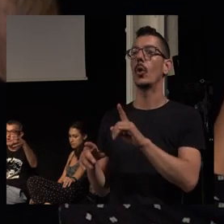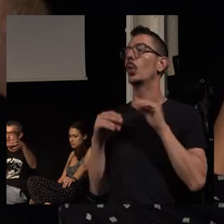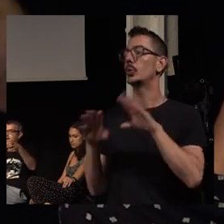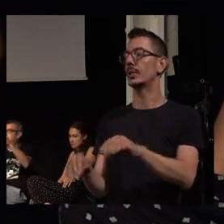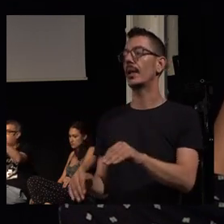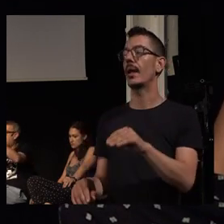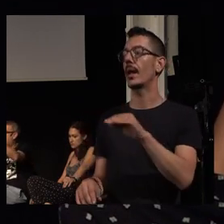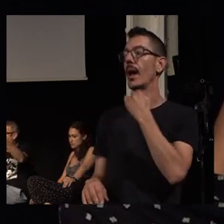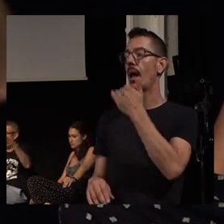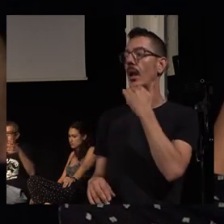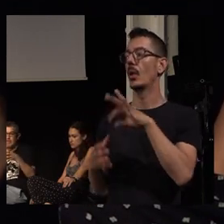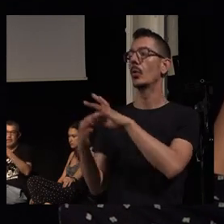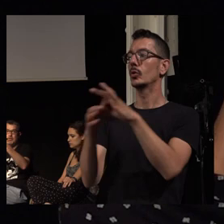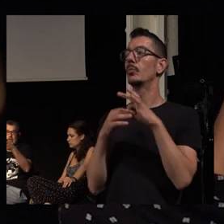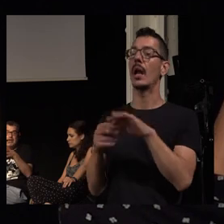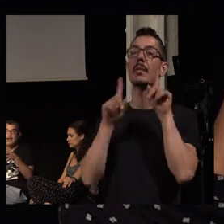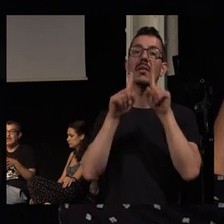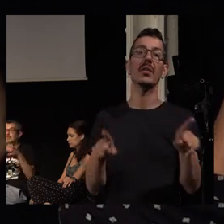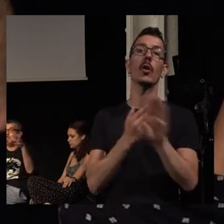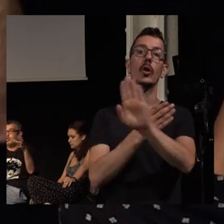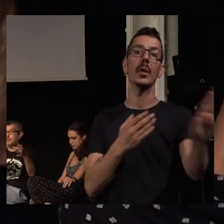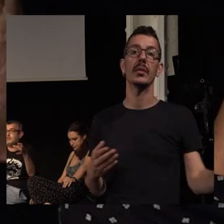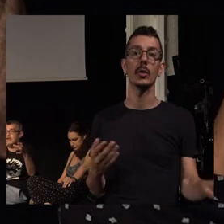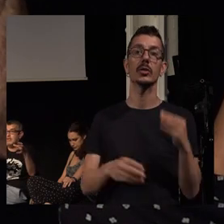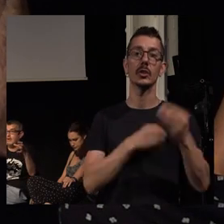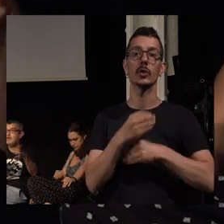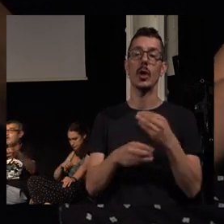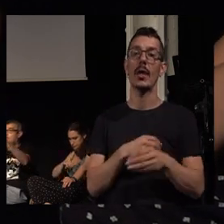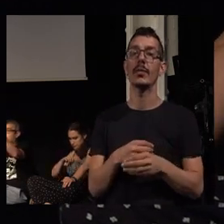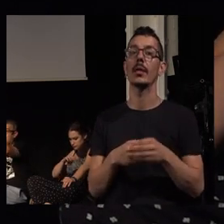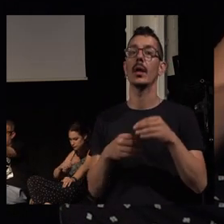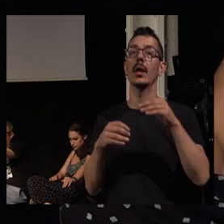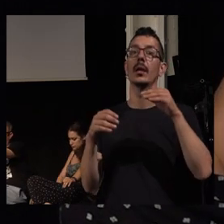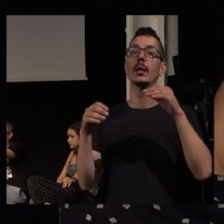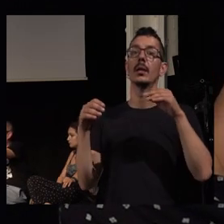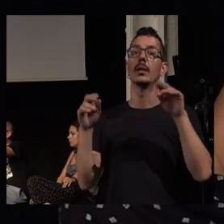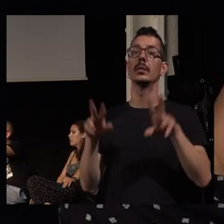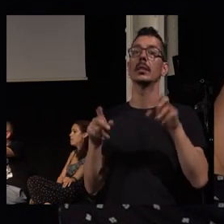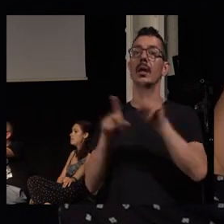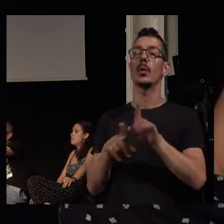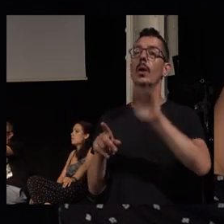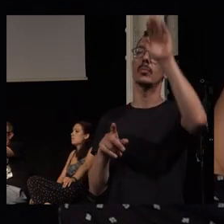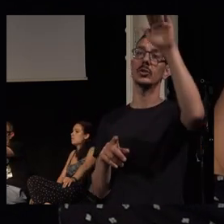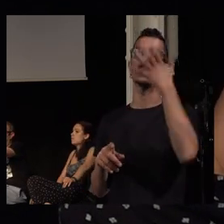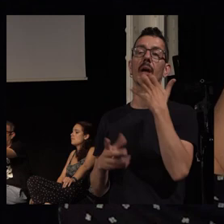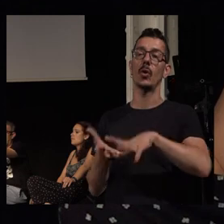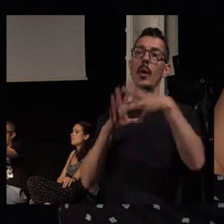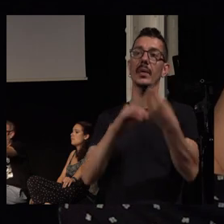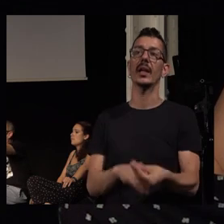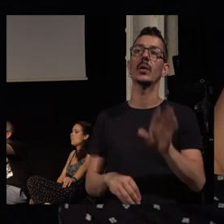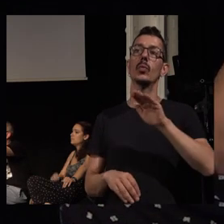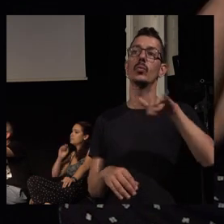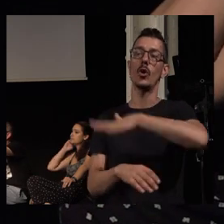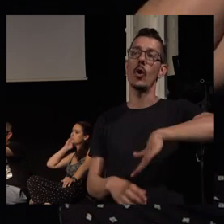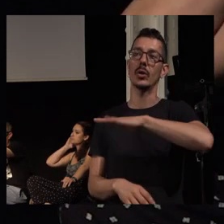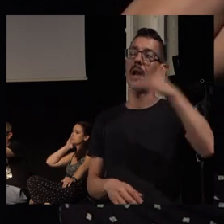utilizar algo comunal en beneficio eso, de unos vecinos, tal. Esto se hace con los motes en Galicia. Pues lo aplicas a un local abandonado